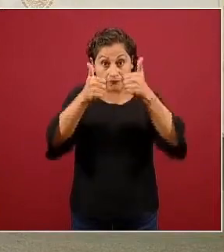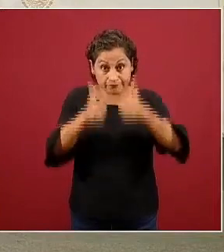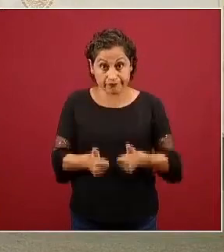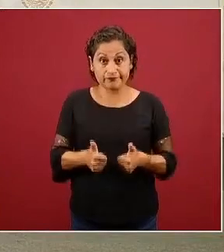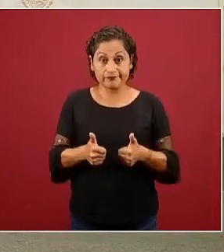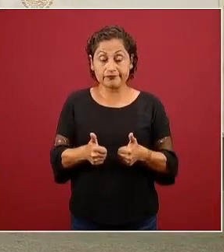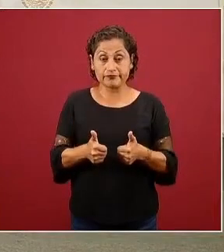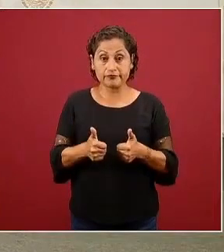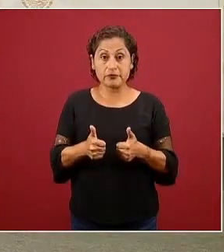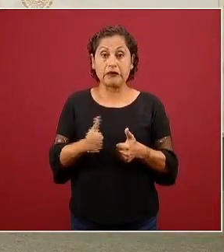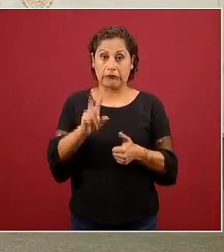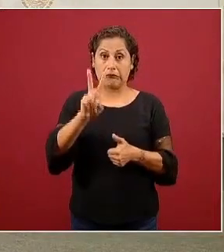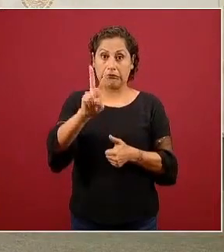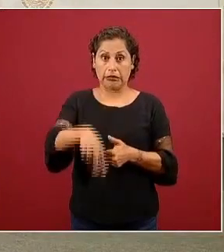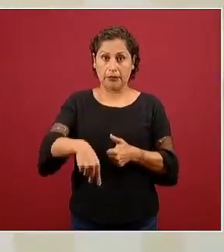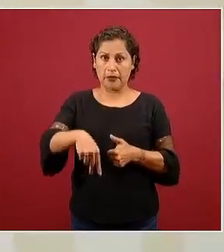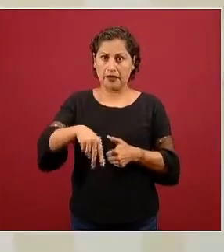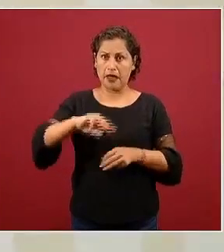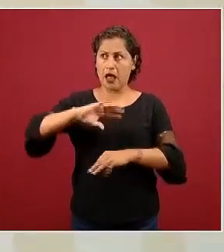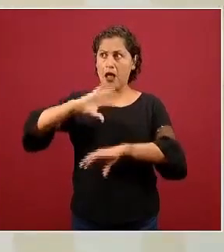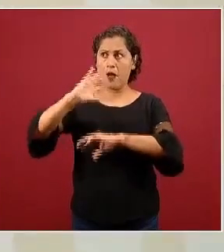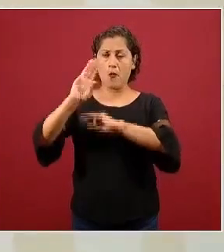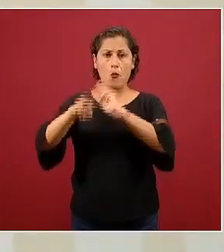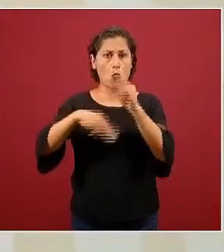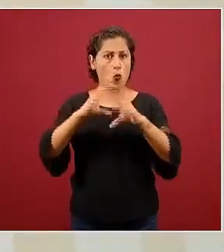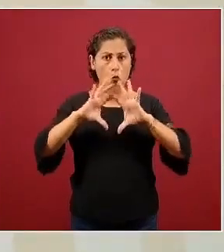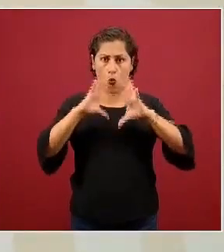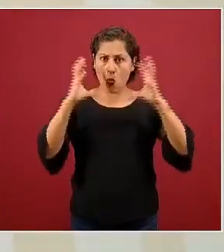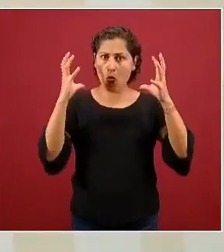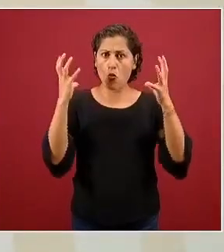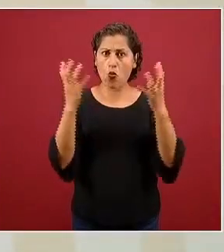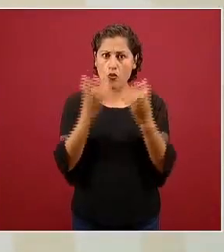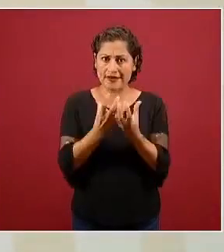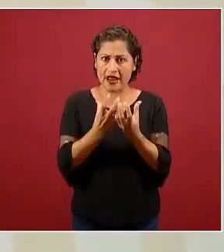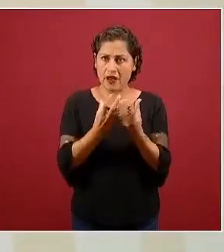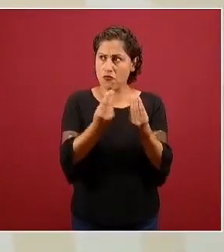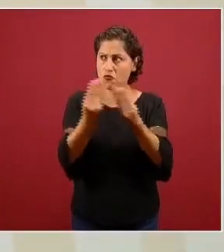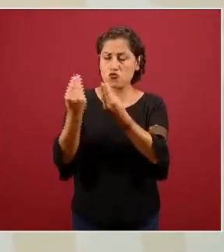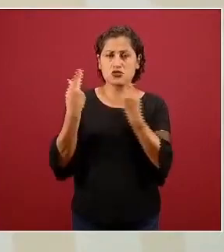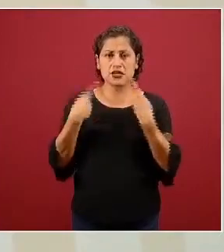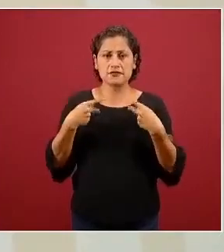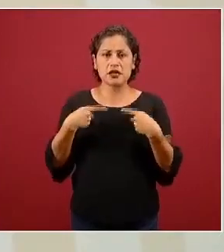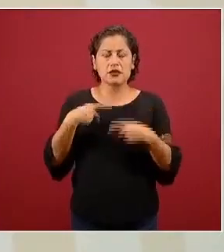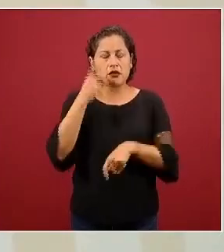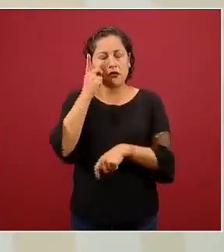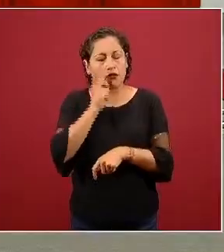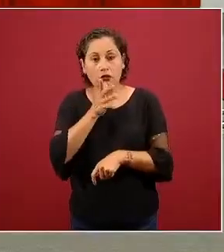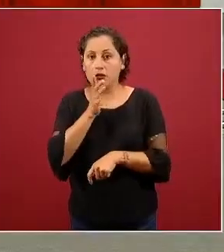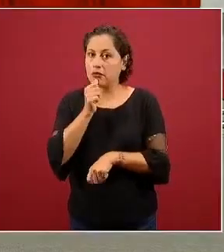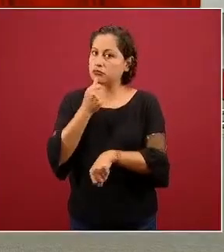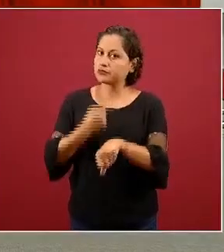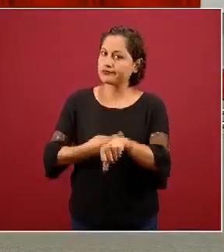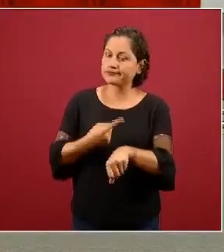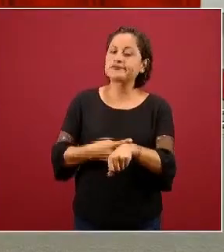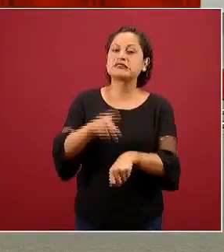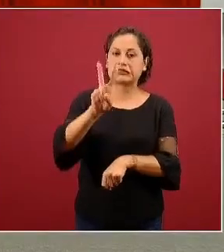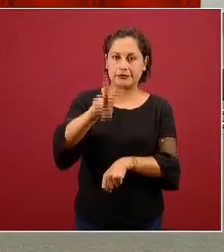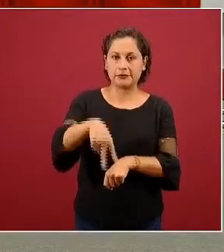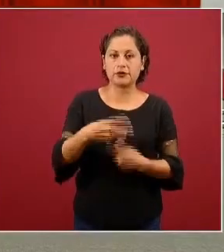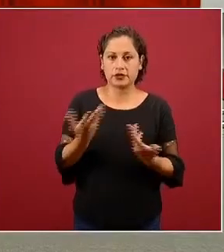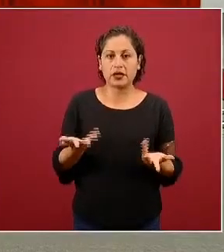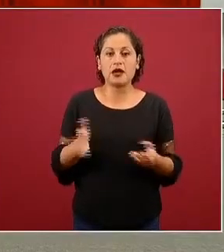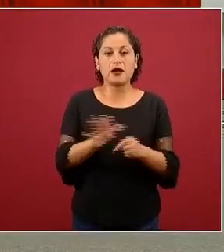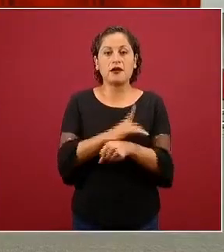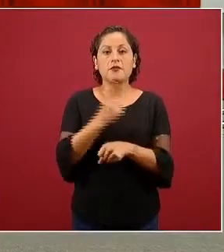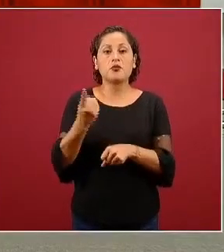a nivel mundial es uno de los problemas mayormente reportados, ¿no? Las alteraciones en el sueño, cómo están recorridos todos los ciclos